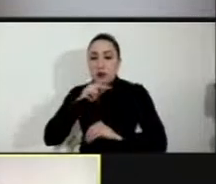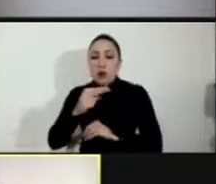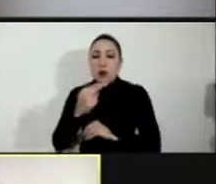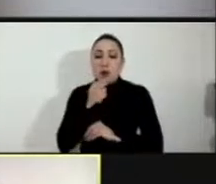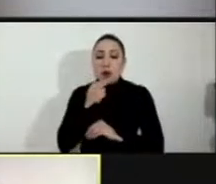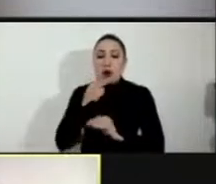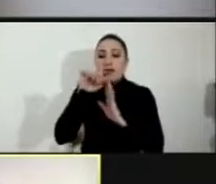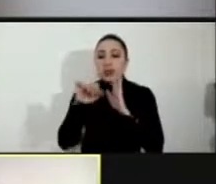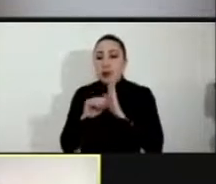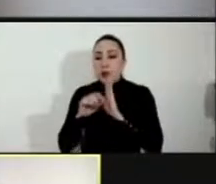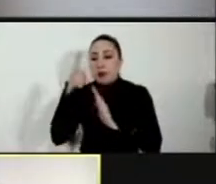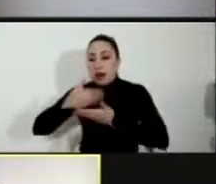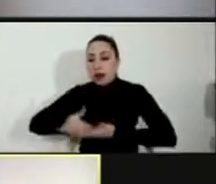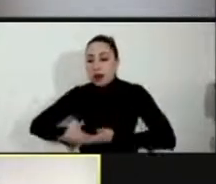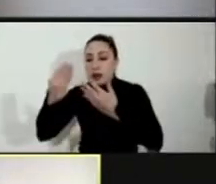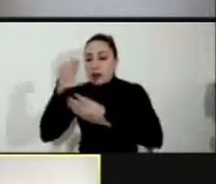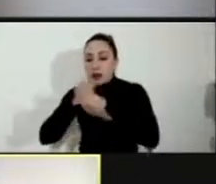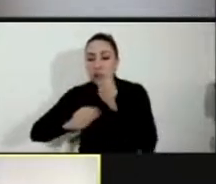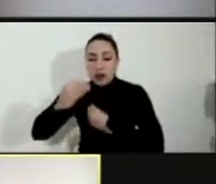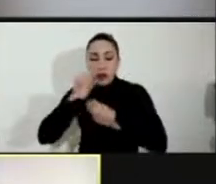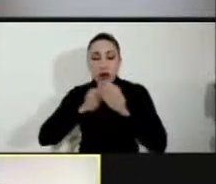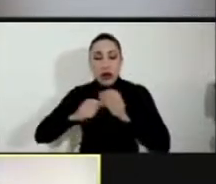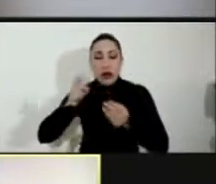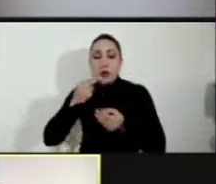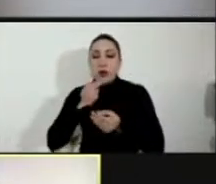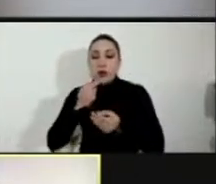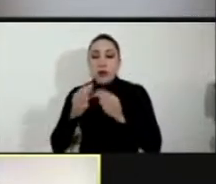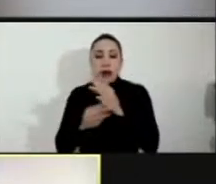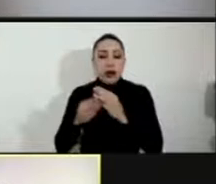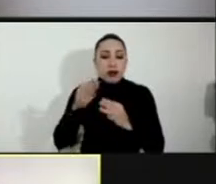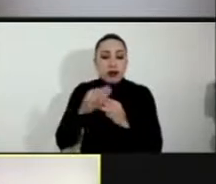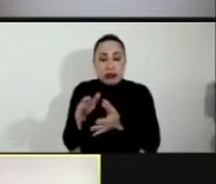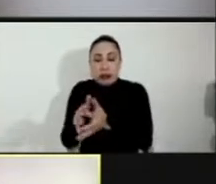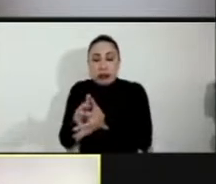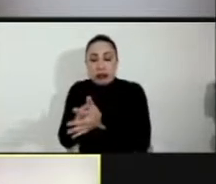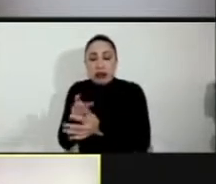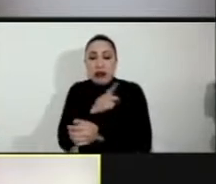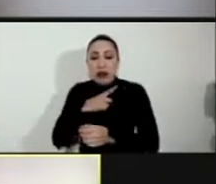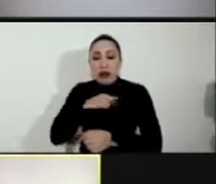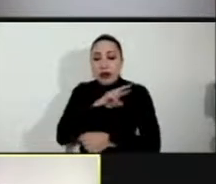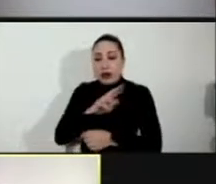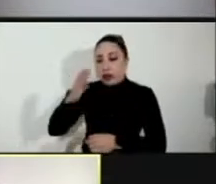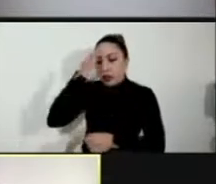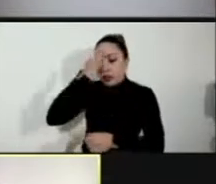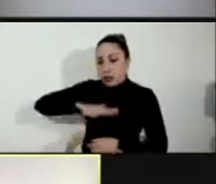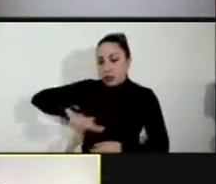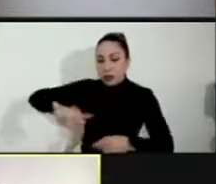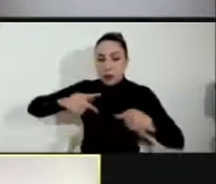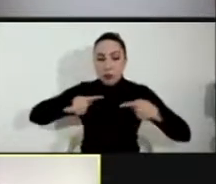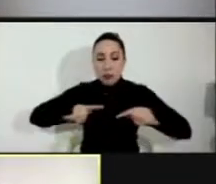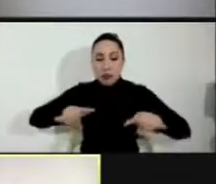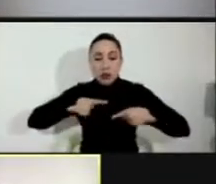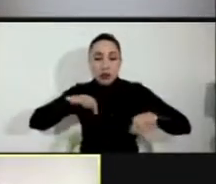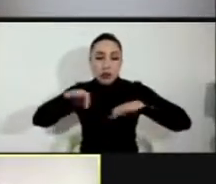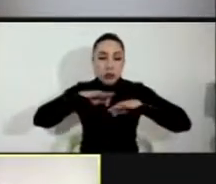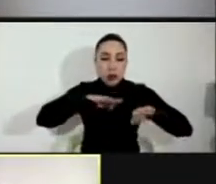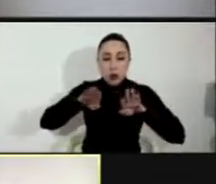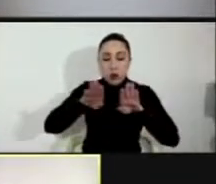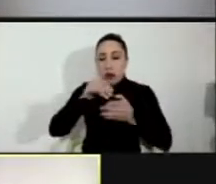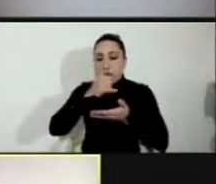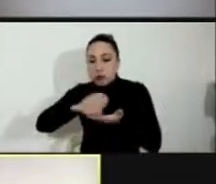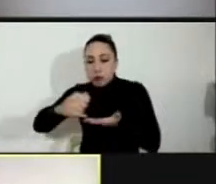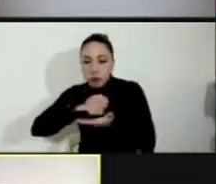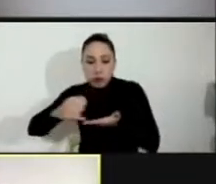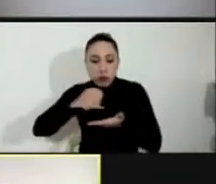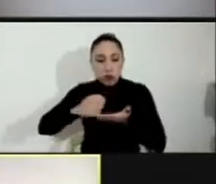y sostenibles, donde se revalorice el papel del sector campesino productor de alimentos en la Ciudad de México.